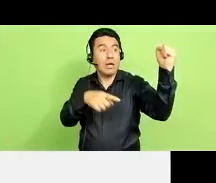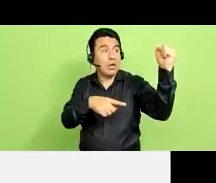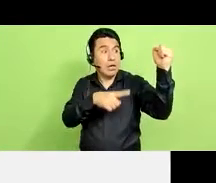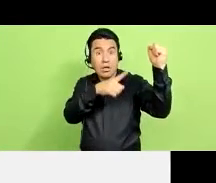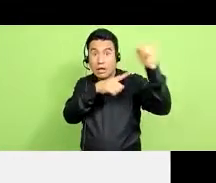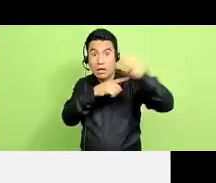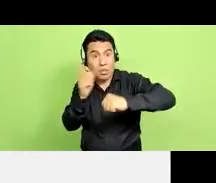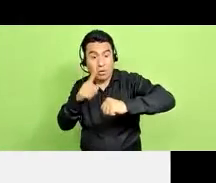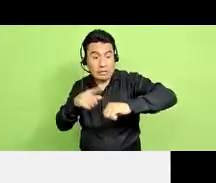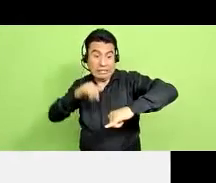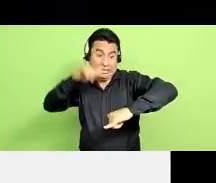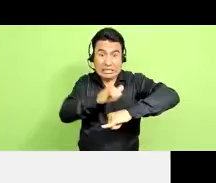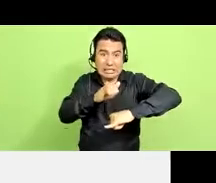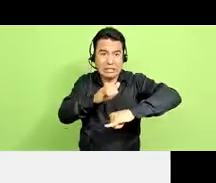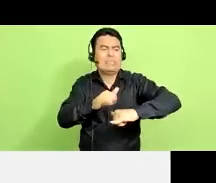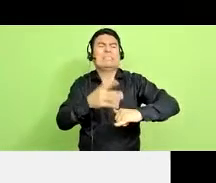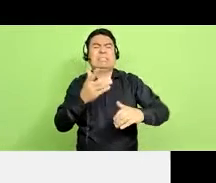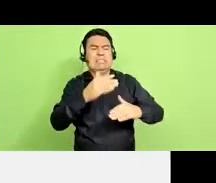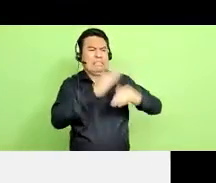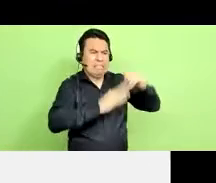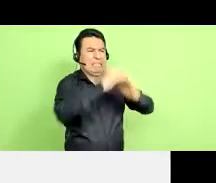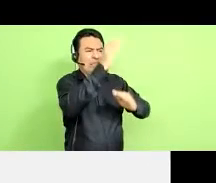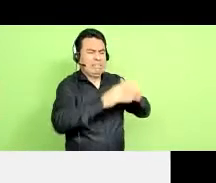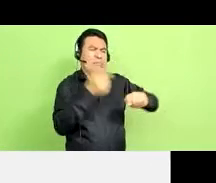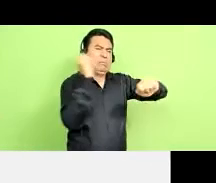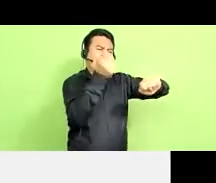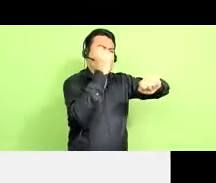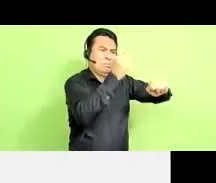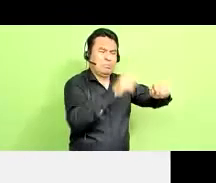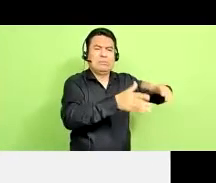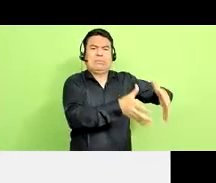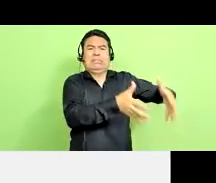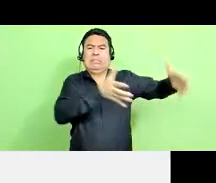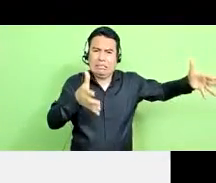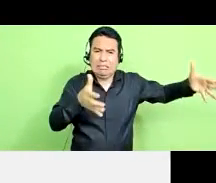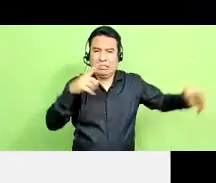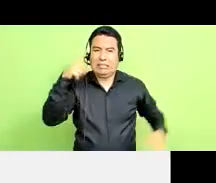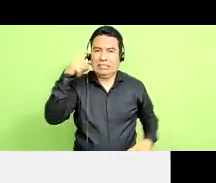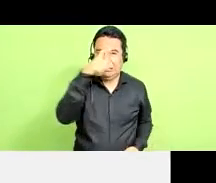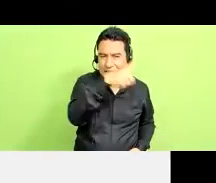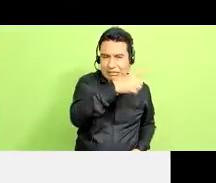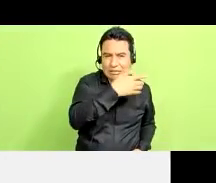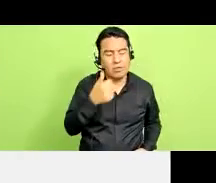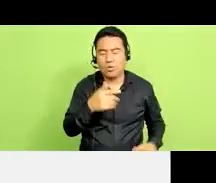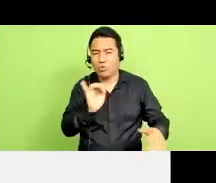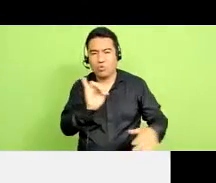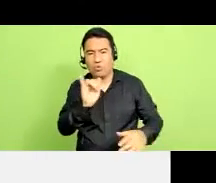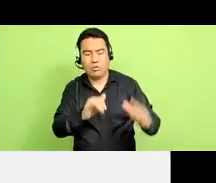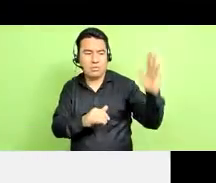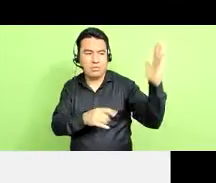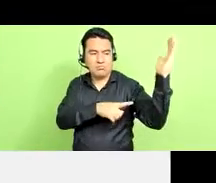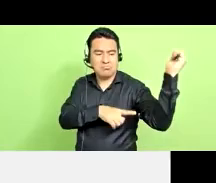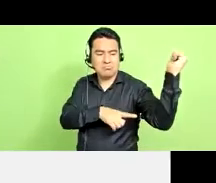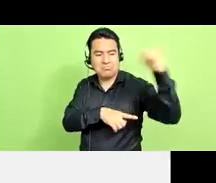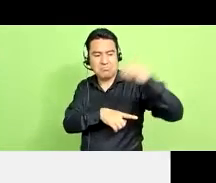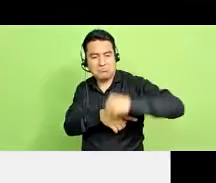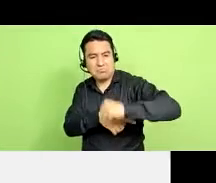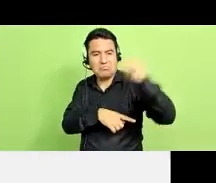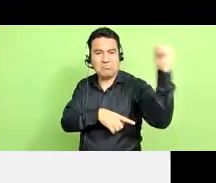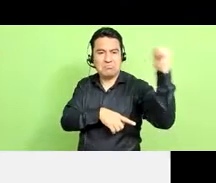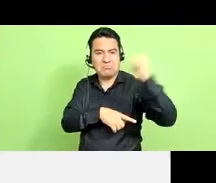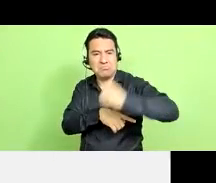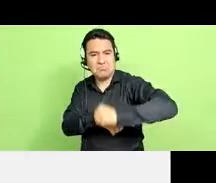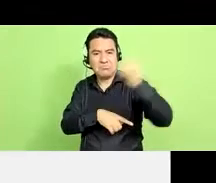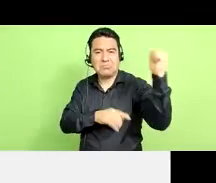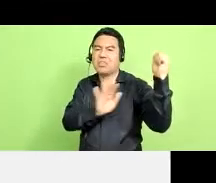servicio único accesible recordemos de que por ti ya estés a realizar un servicio higiénico accesible ha sido una